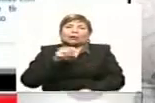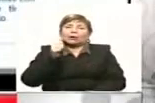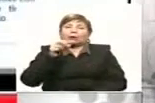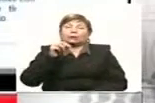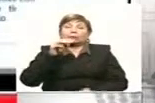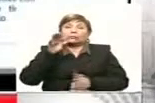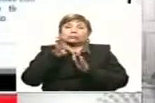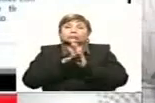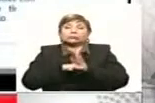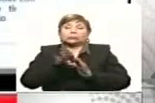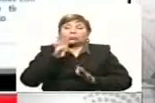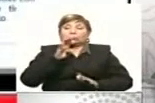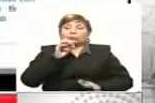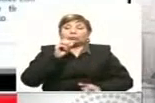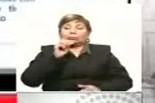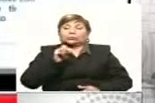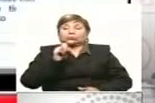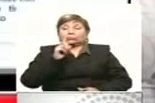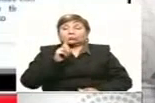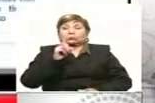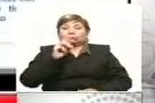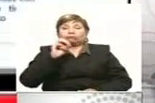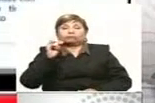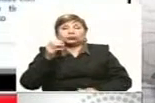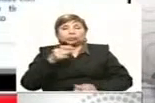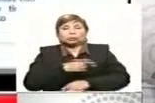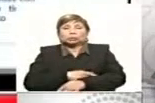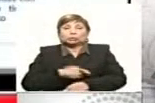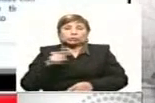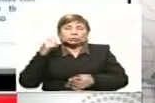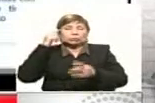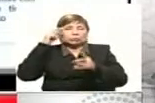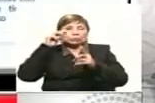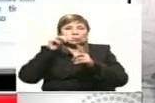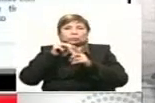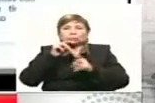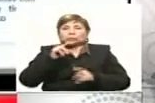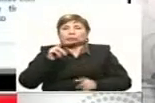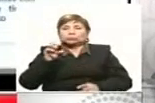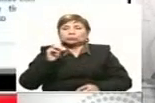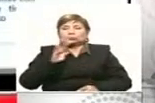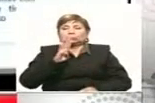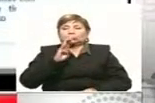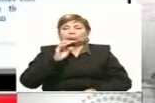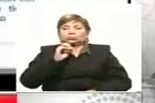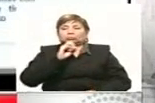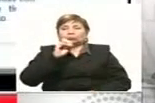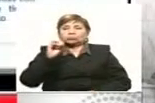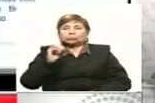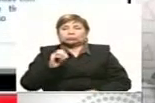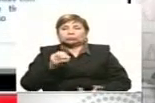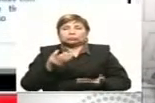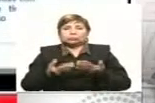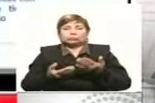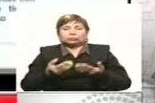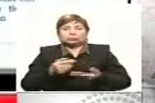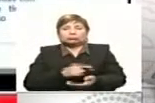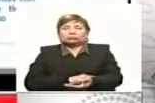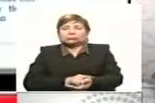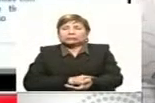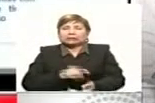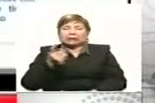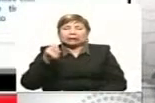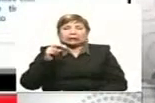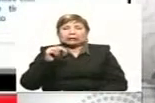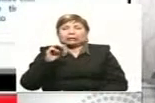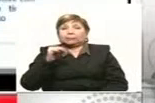de 40,1, se estableció como meta para el año 2020 40%, nos parece absolutamente insuficiente,